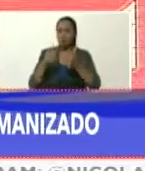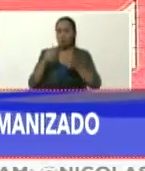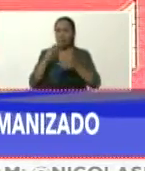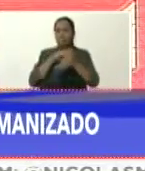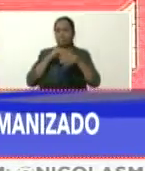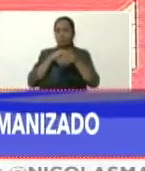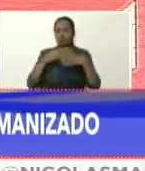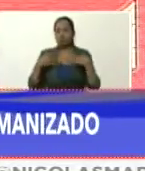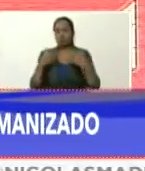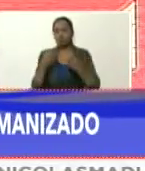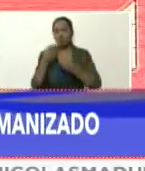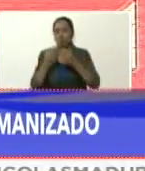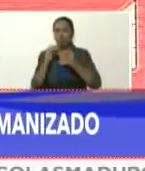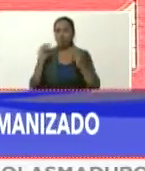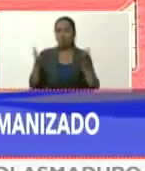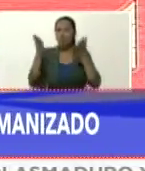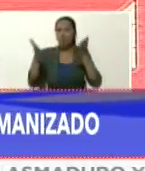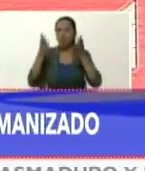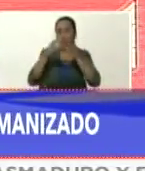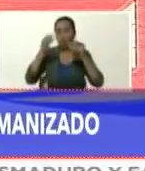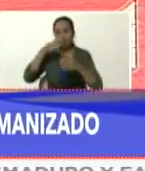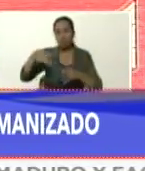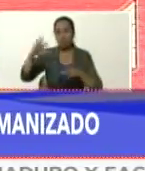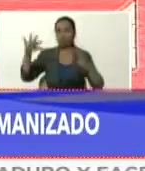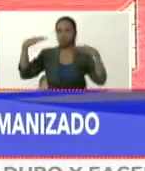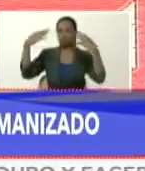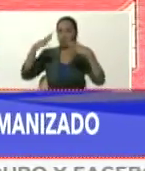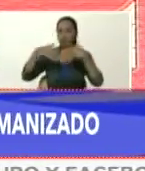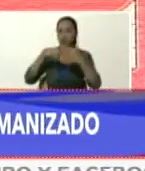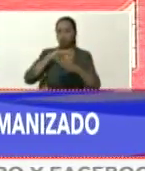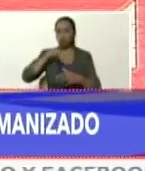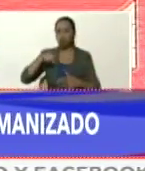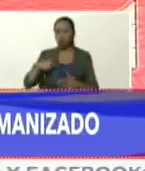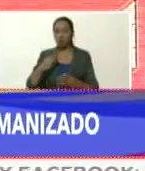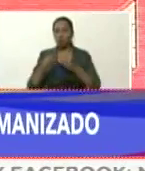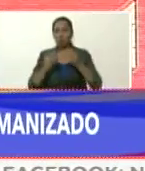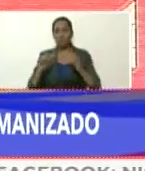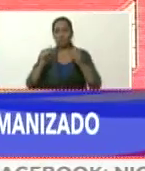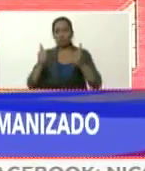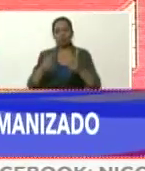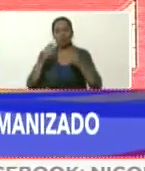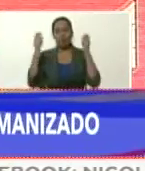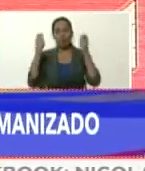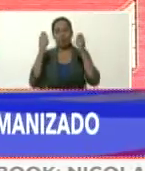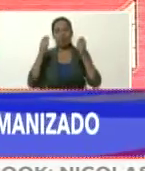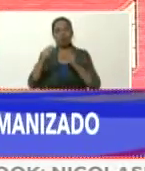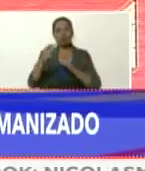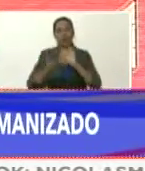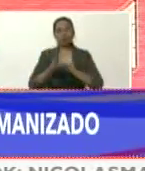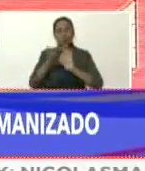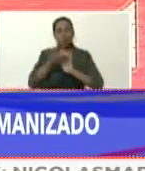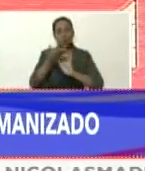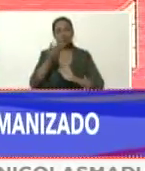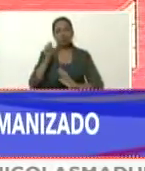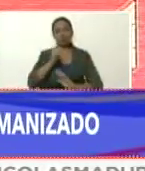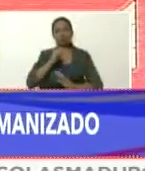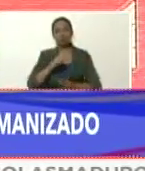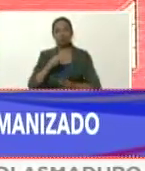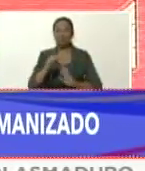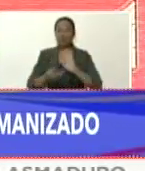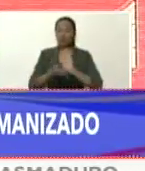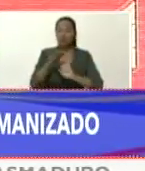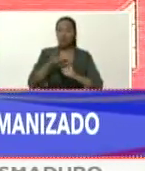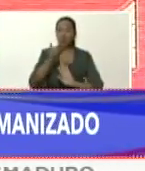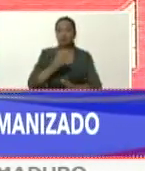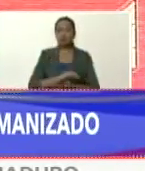al pueblo que nos está escuchando. Doctor Carlos Alvarado, ¿cómo arrancó la jornada? Es muy importante, muy